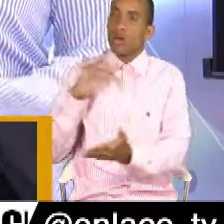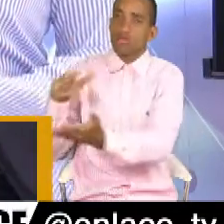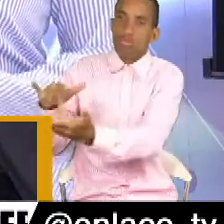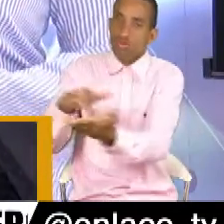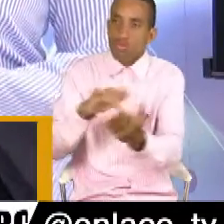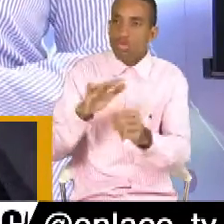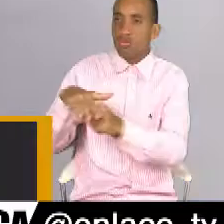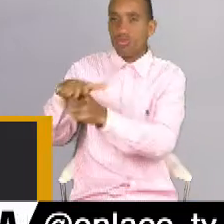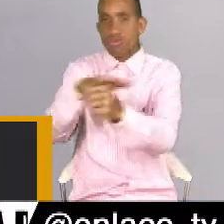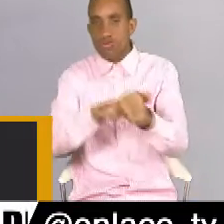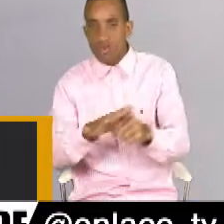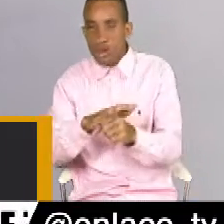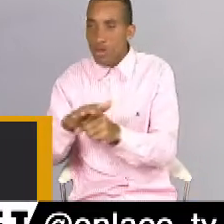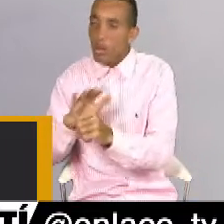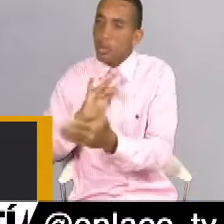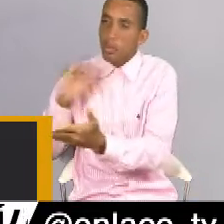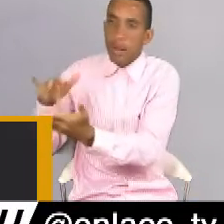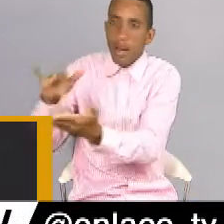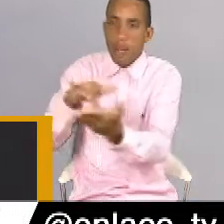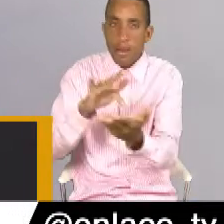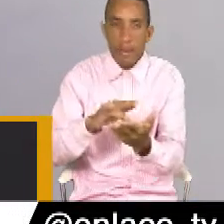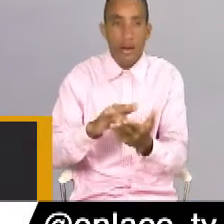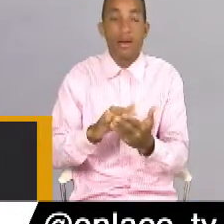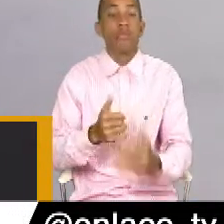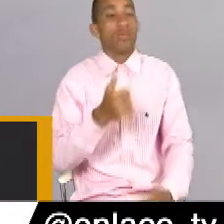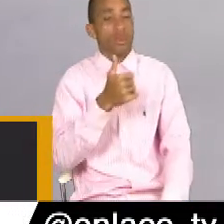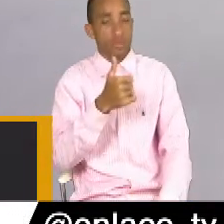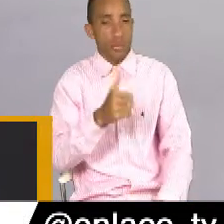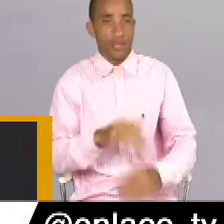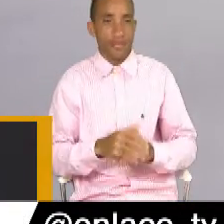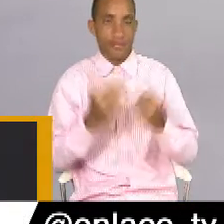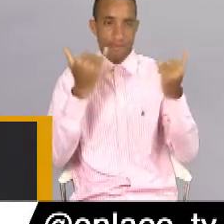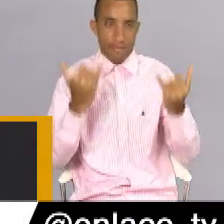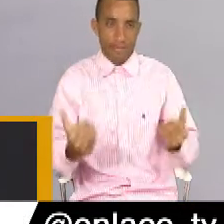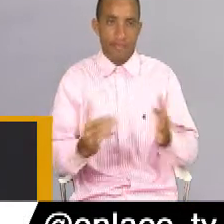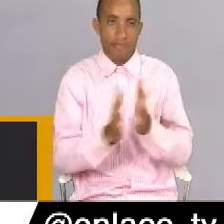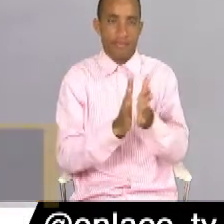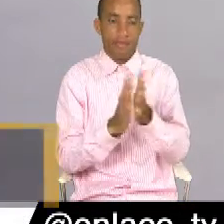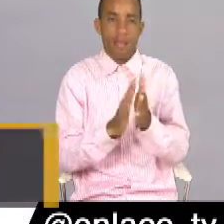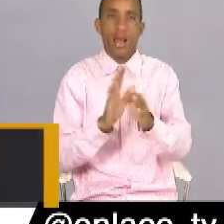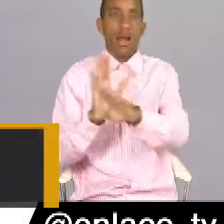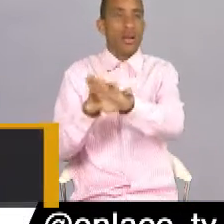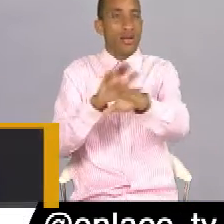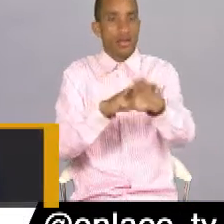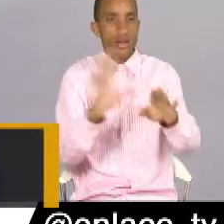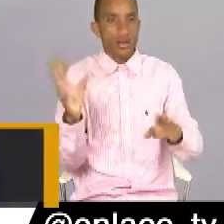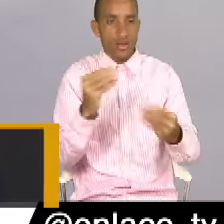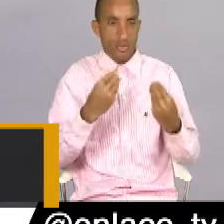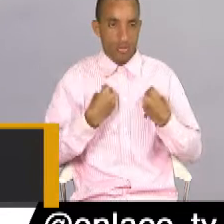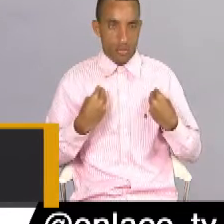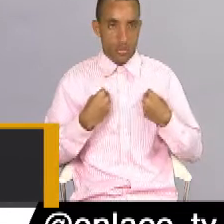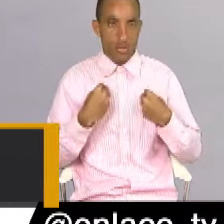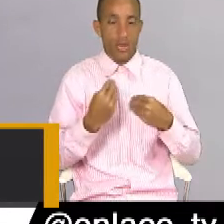Bermeja. Sí, muy bien. Esa es una invitación que en este caso particular estamos haciendo a los habitantes del barrio Nueva Esperanza, en la